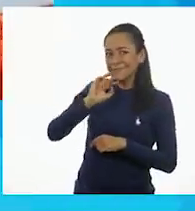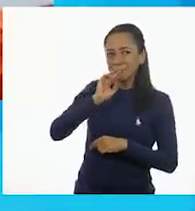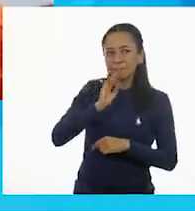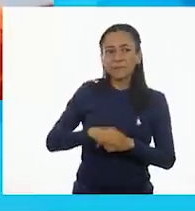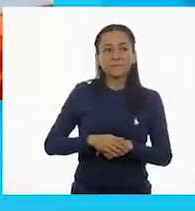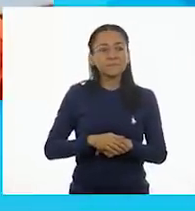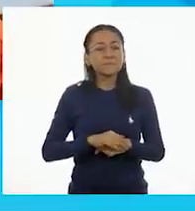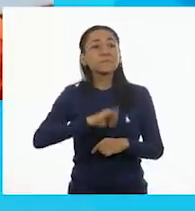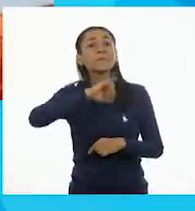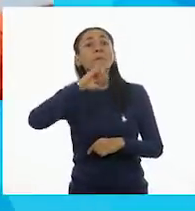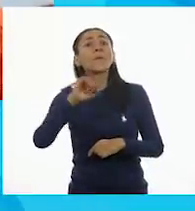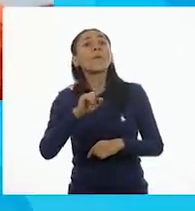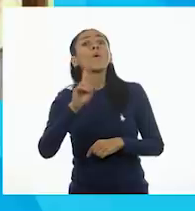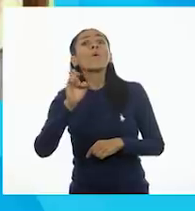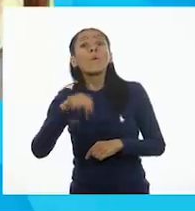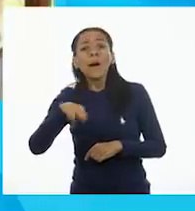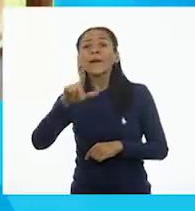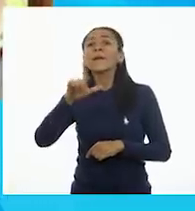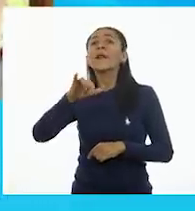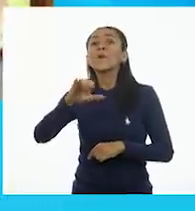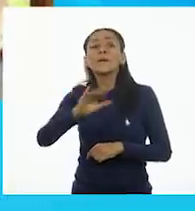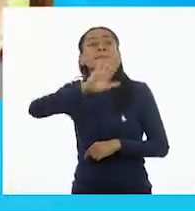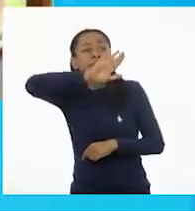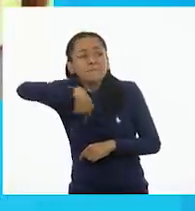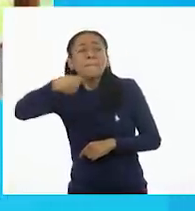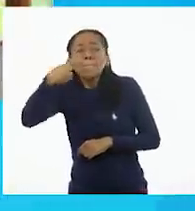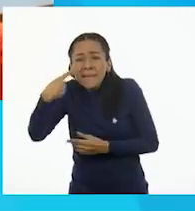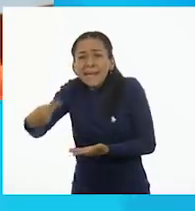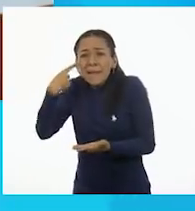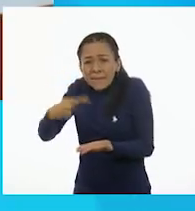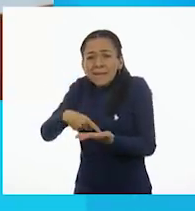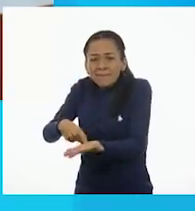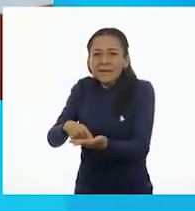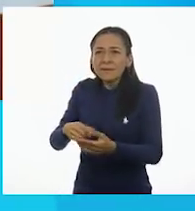esto. Hola, señora, ¿cómo está? Hola, Frisco, pásate.